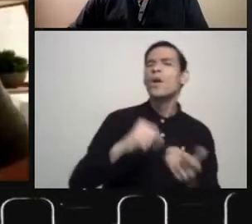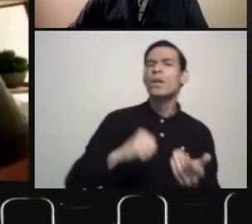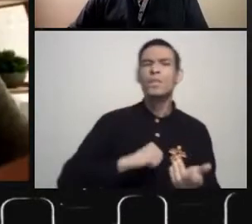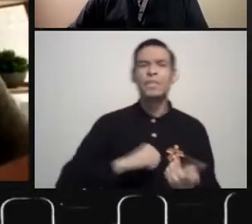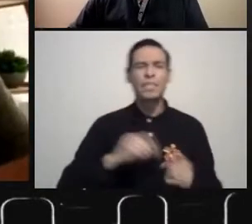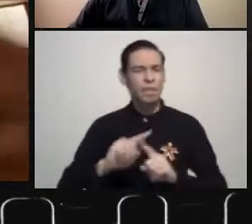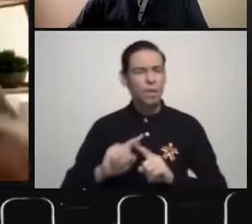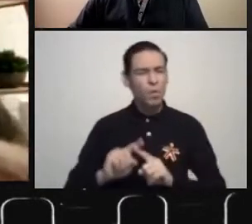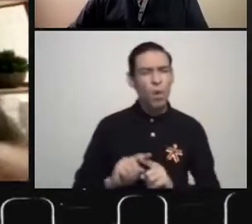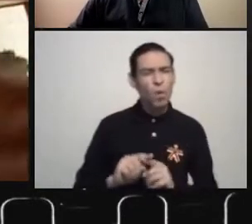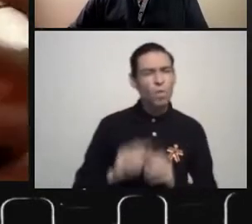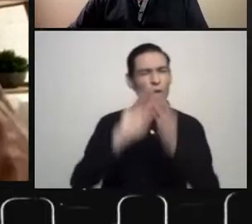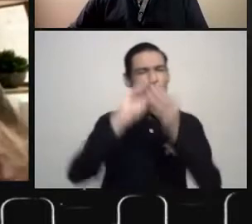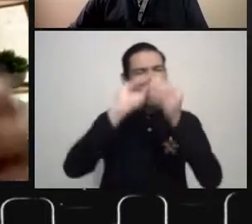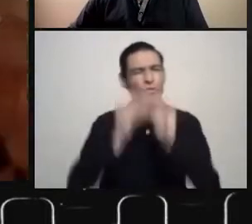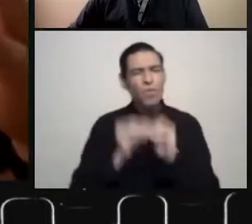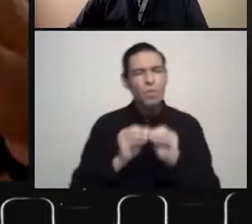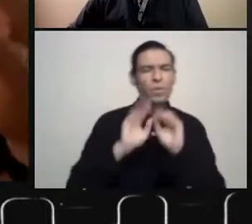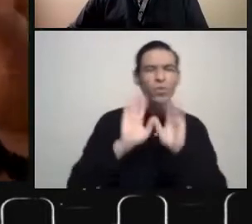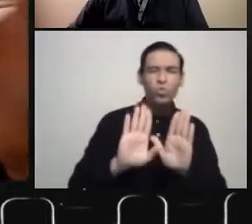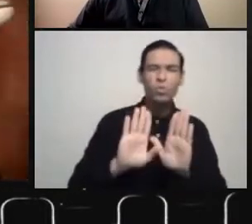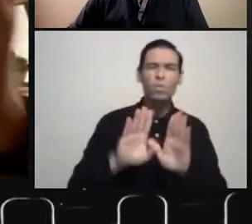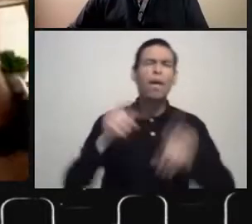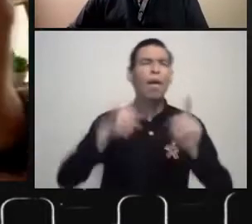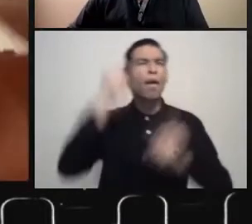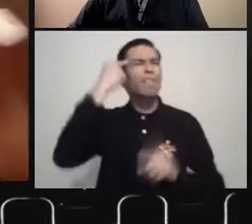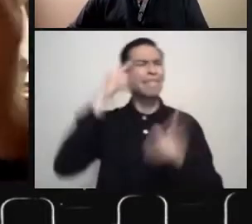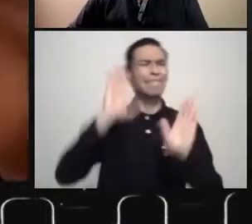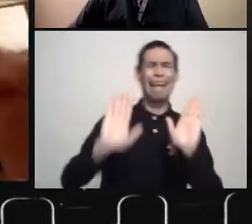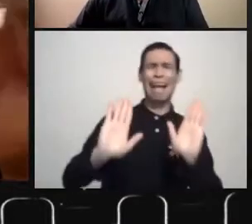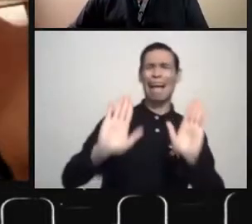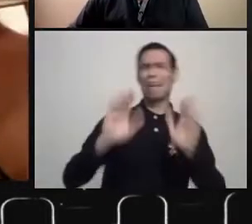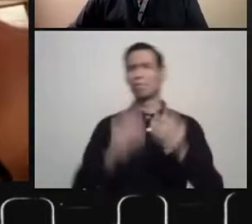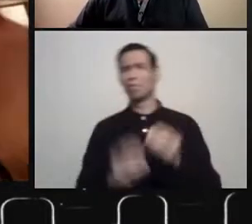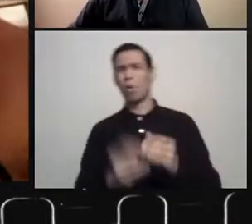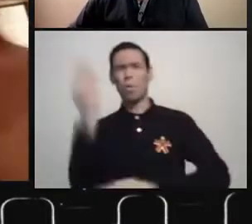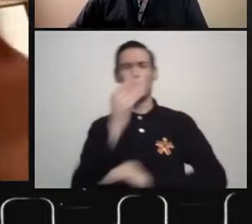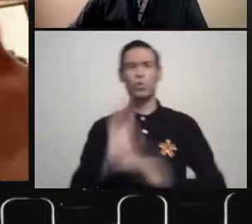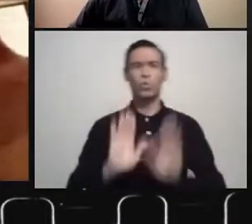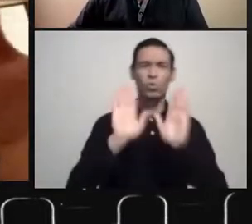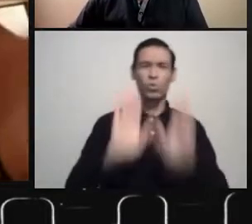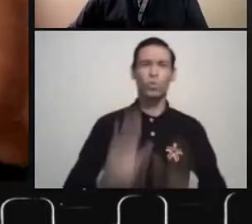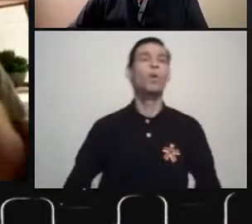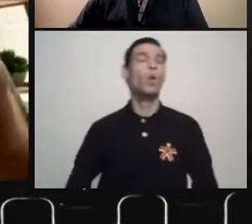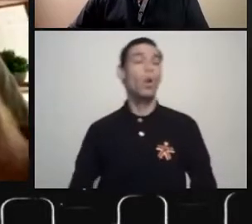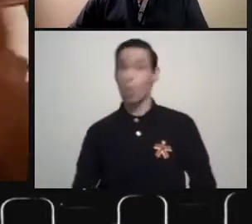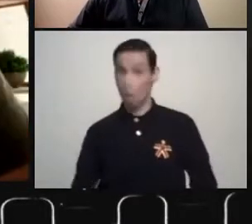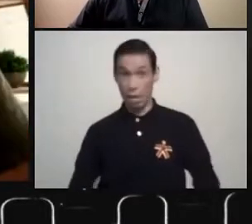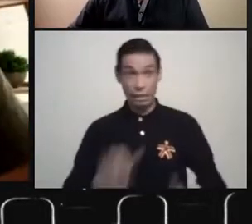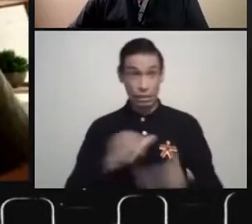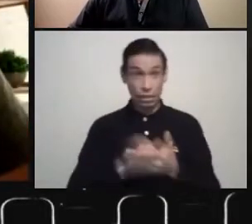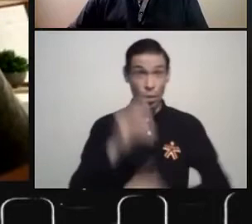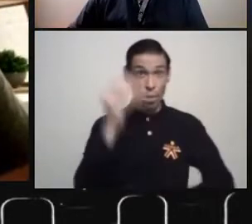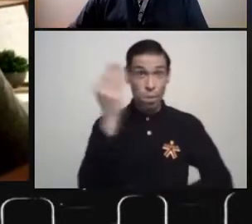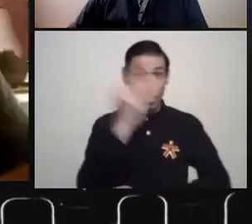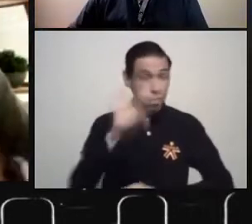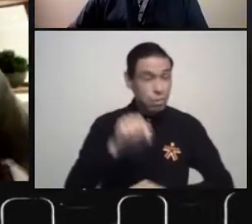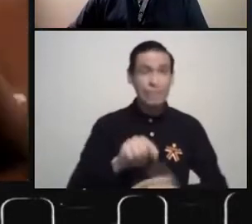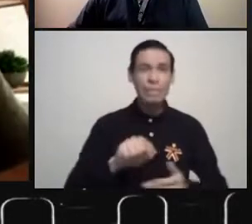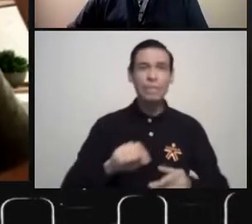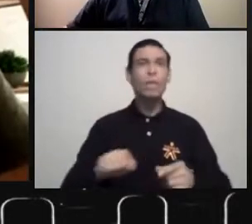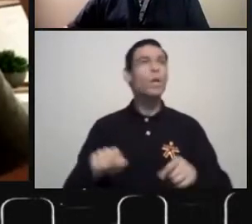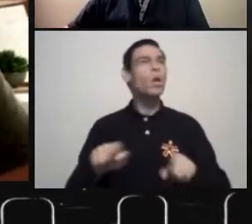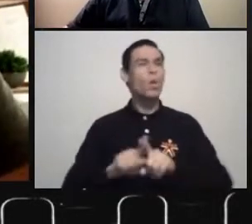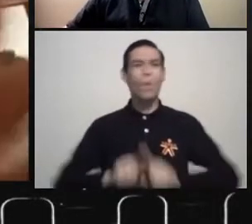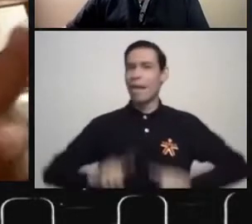ustedes porque es su película, porque quieren que la gente vaya. La película definitivamente, y tú lo acabas de decir, es otra cosa en